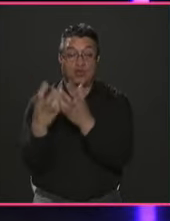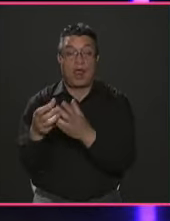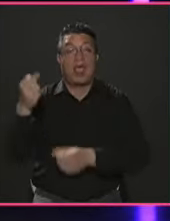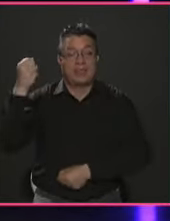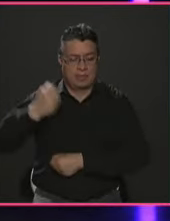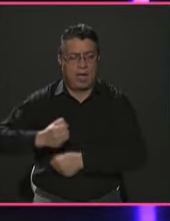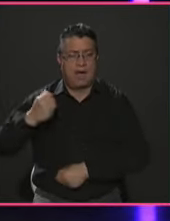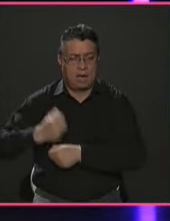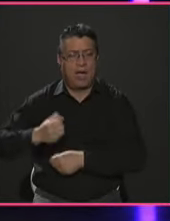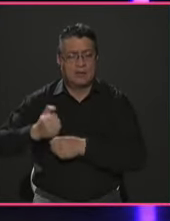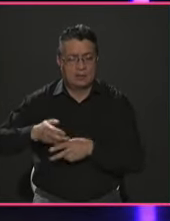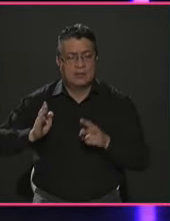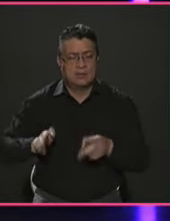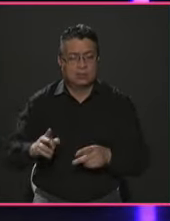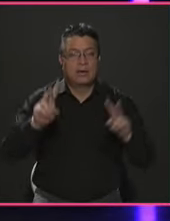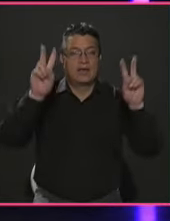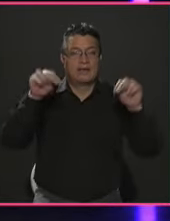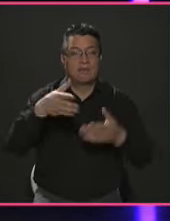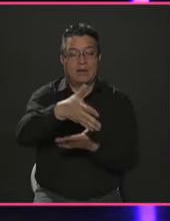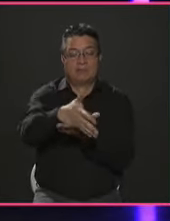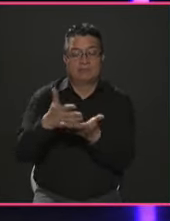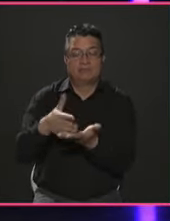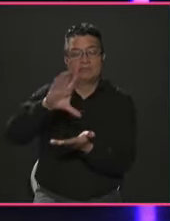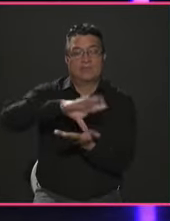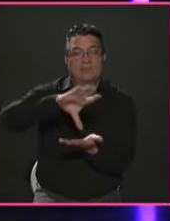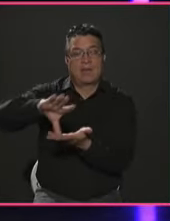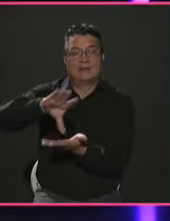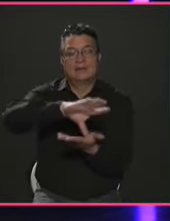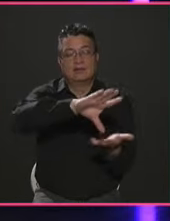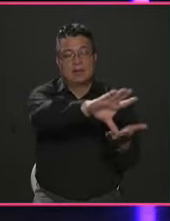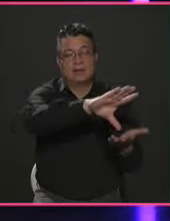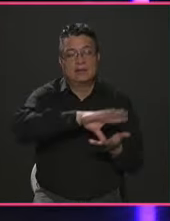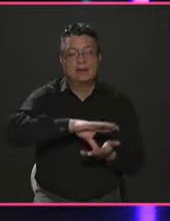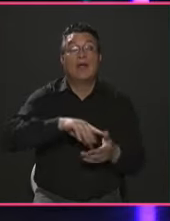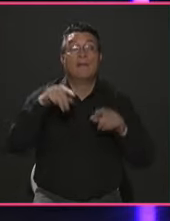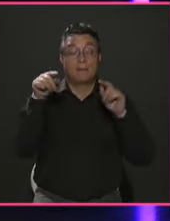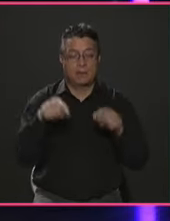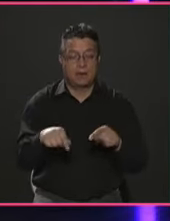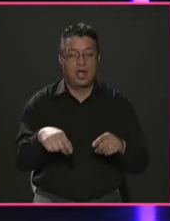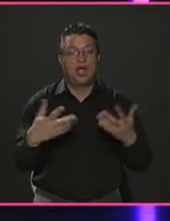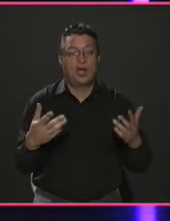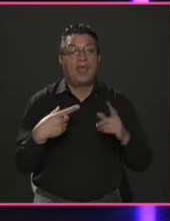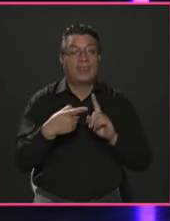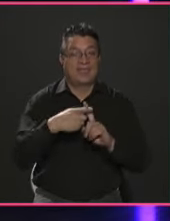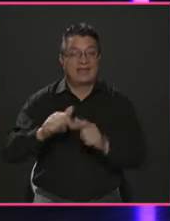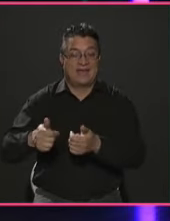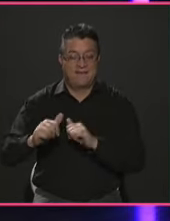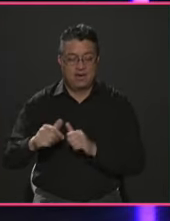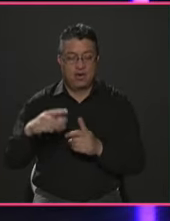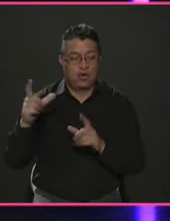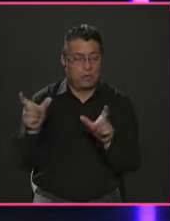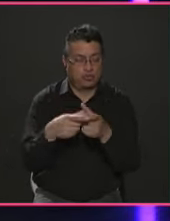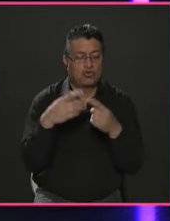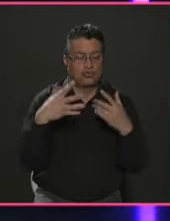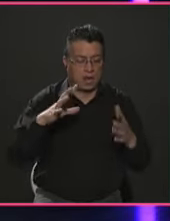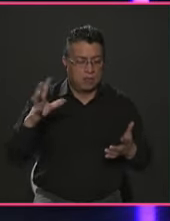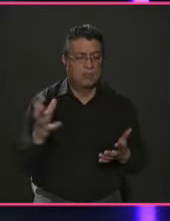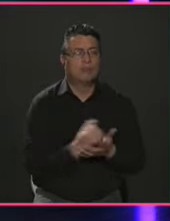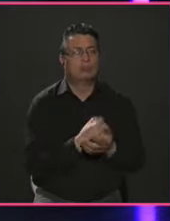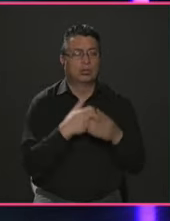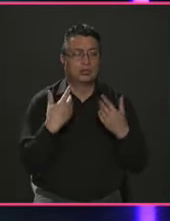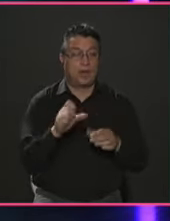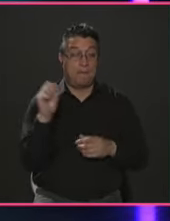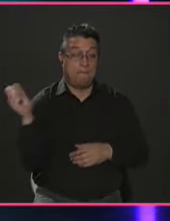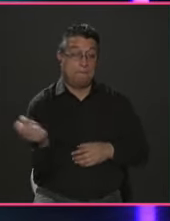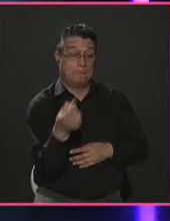trabajando en los temas de frontera es así como nuestra comisión desafío del futuro lográ sacar adelante la